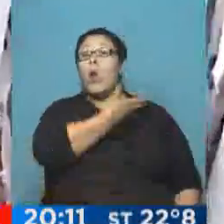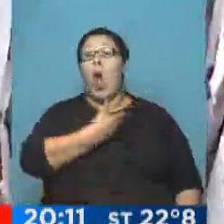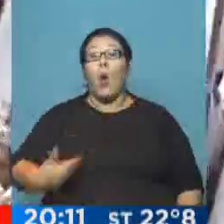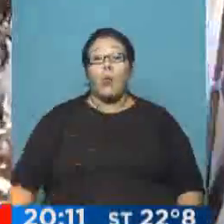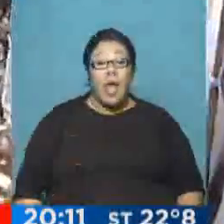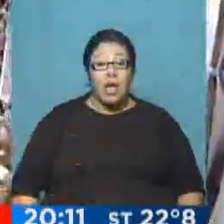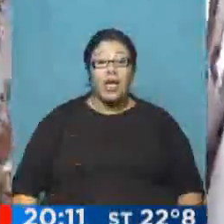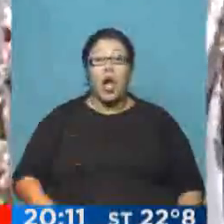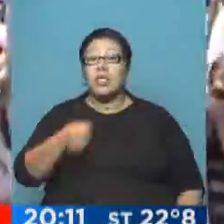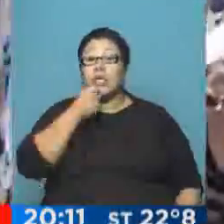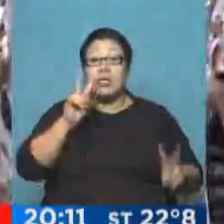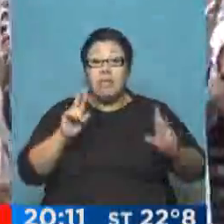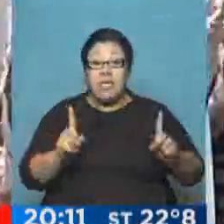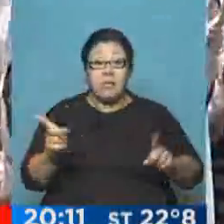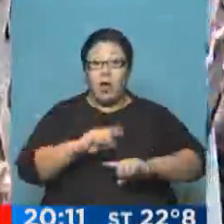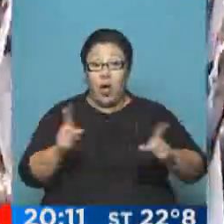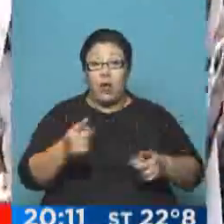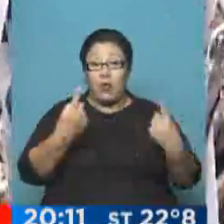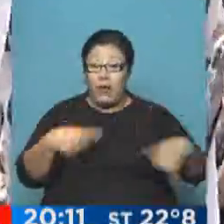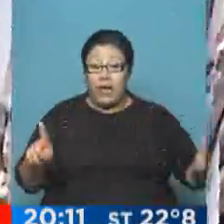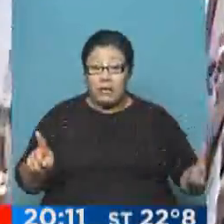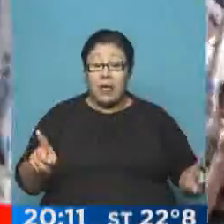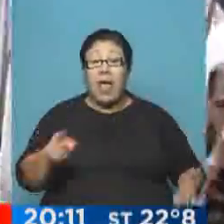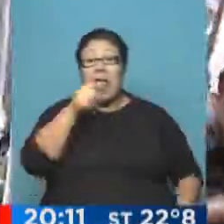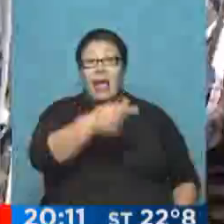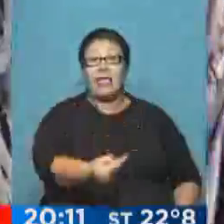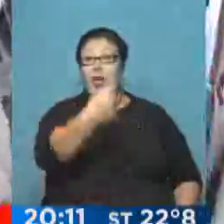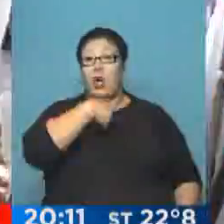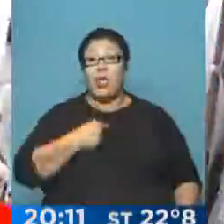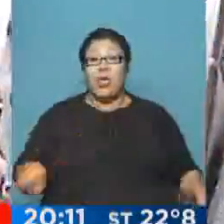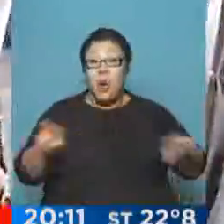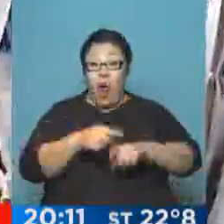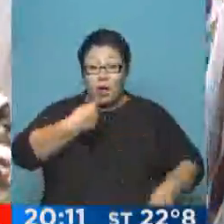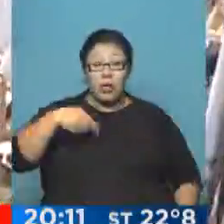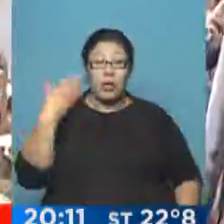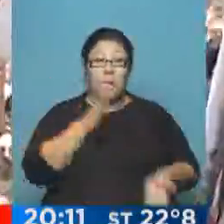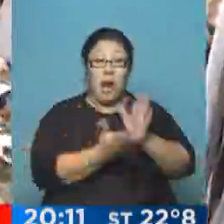sea de nuestro signo, todo lo que nos hicieron a nosotros. No lo vamos a hacer.